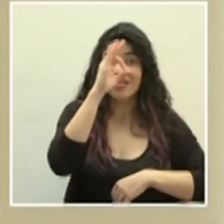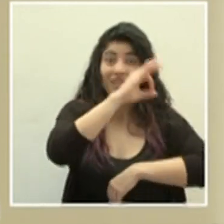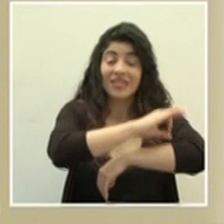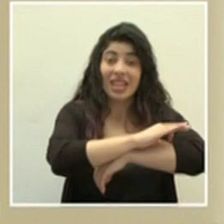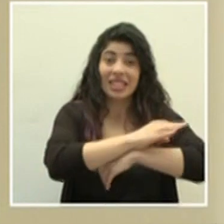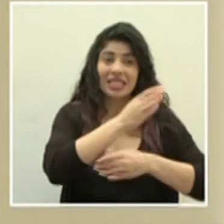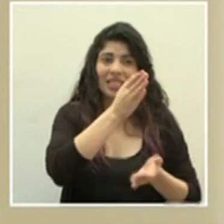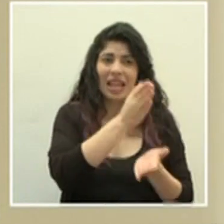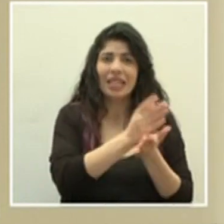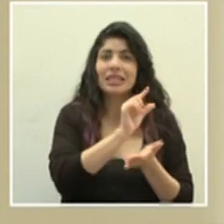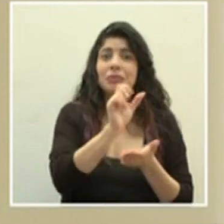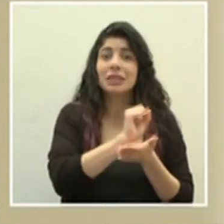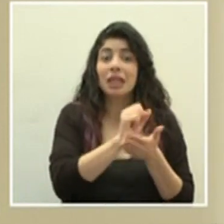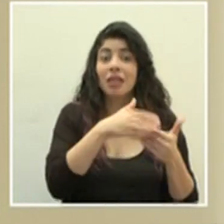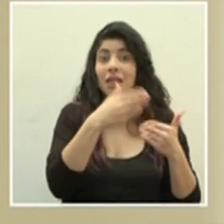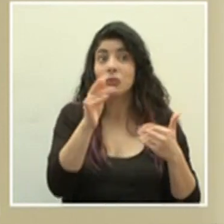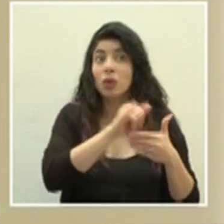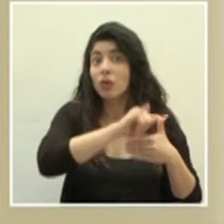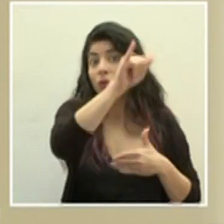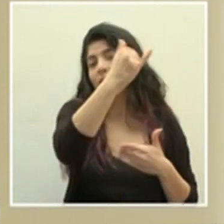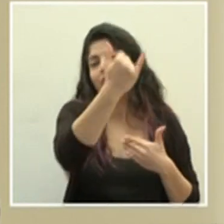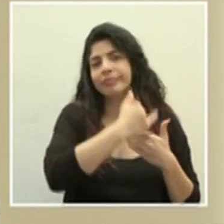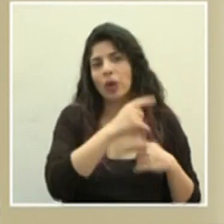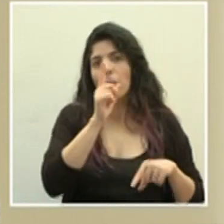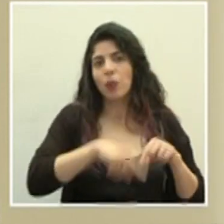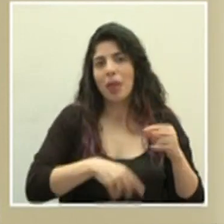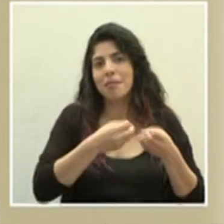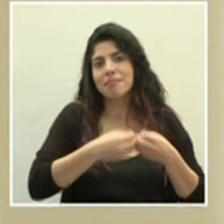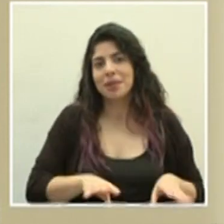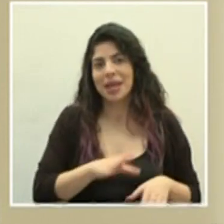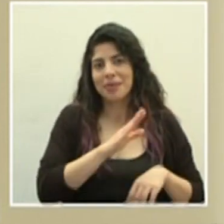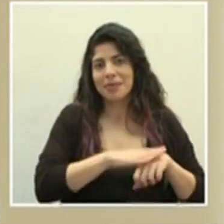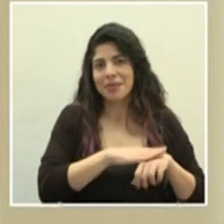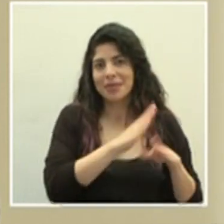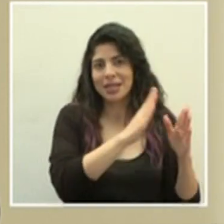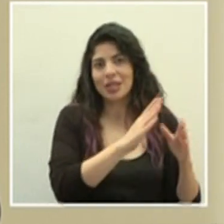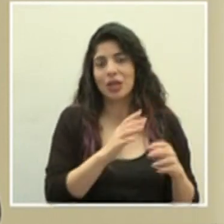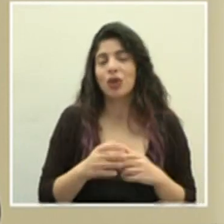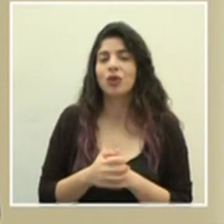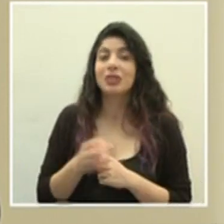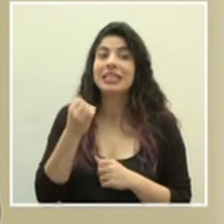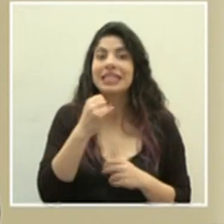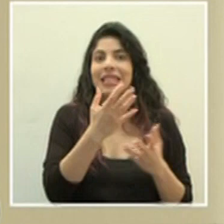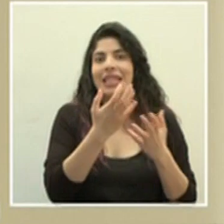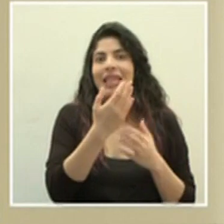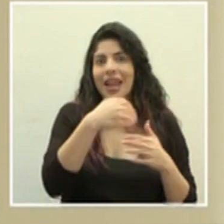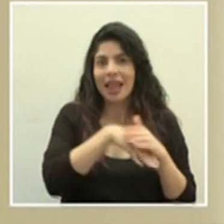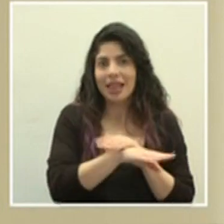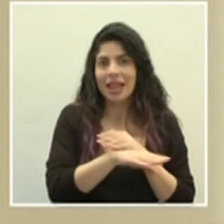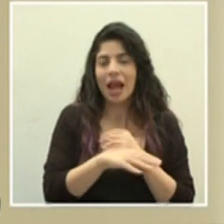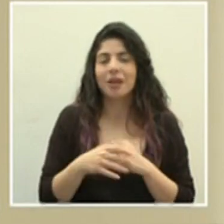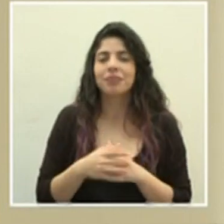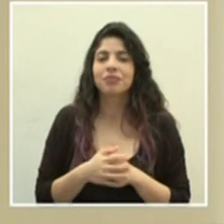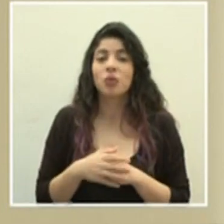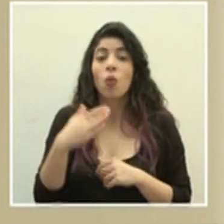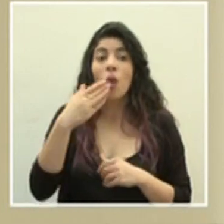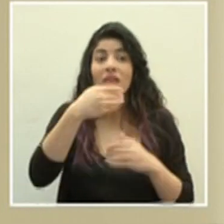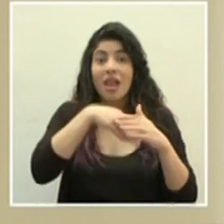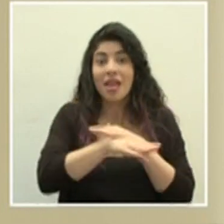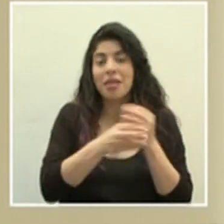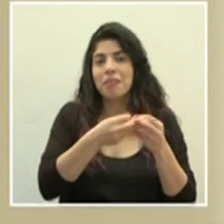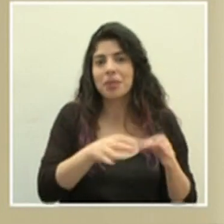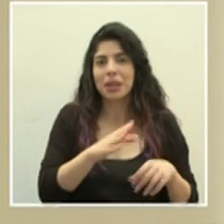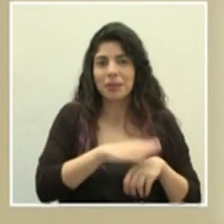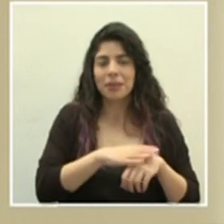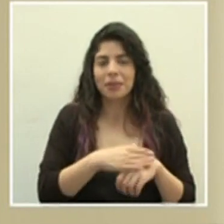fecha básicamente de Semana Santa pierden su condición migratoria si quieren ingresar. Al momento de ingresar ya pierden su